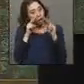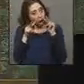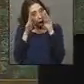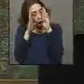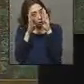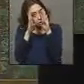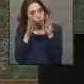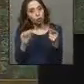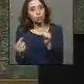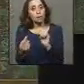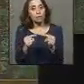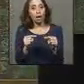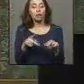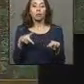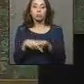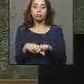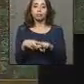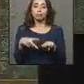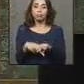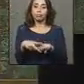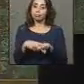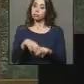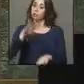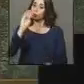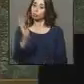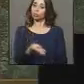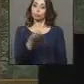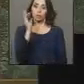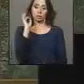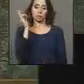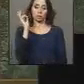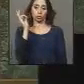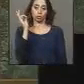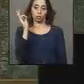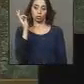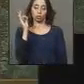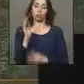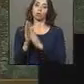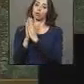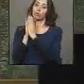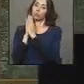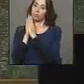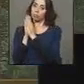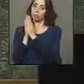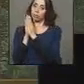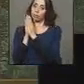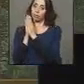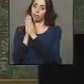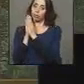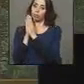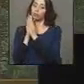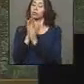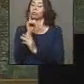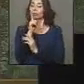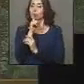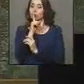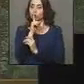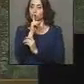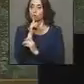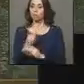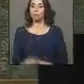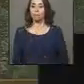debate y vamos a interrumpir, vamos a tener que suspender la sesión. Así que por favor, guarden